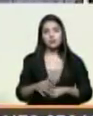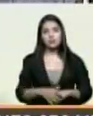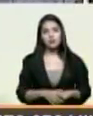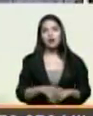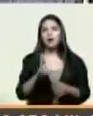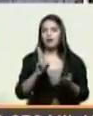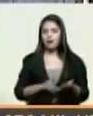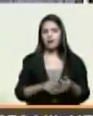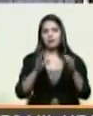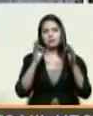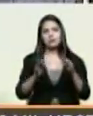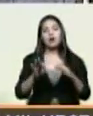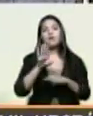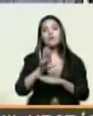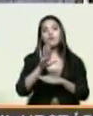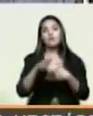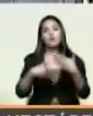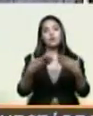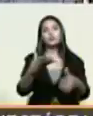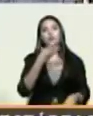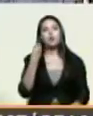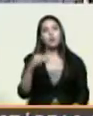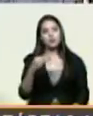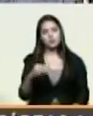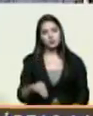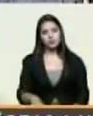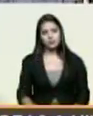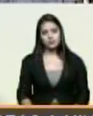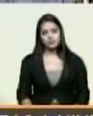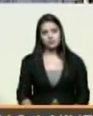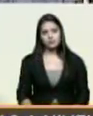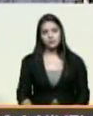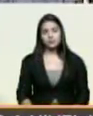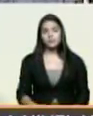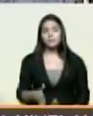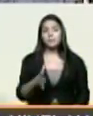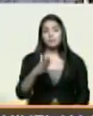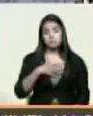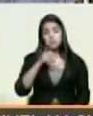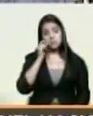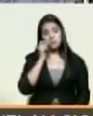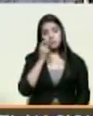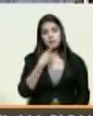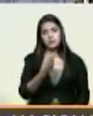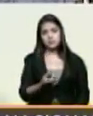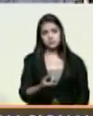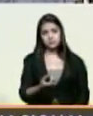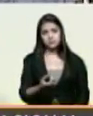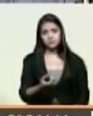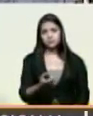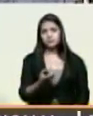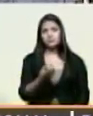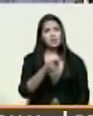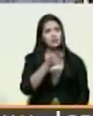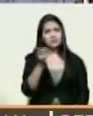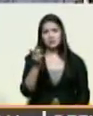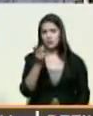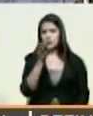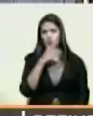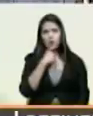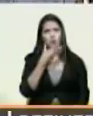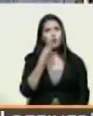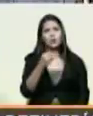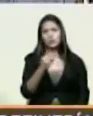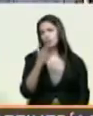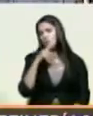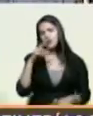es garantizar el futuro a la juventud. Mi padre decía que sin la juventud no sería posible la